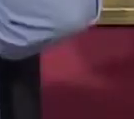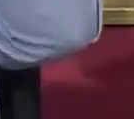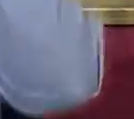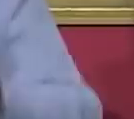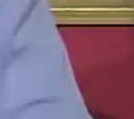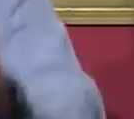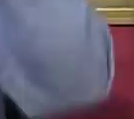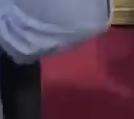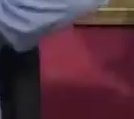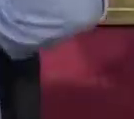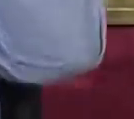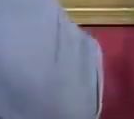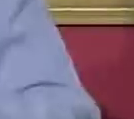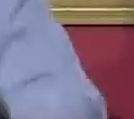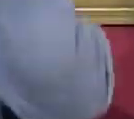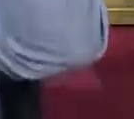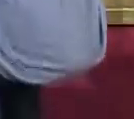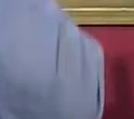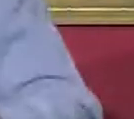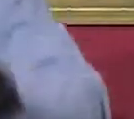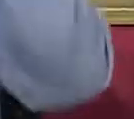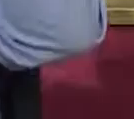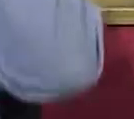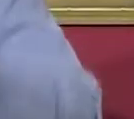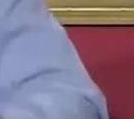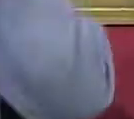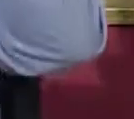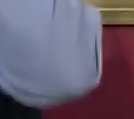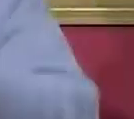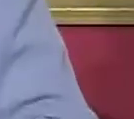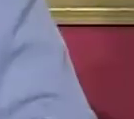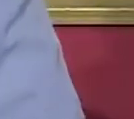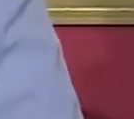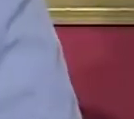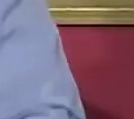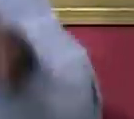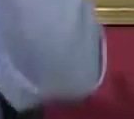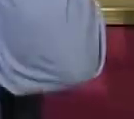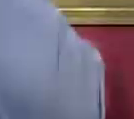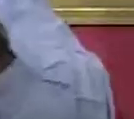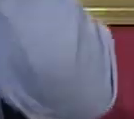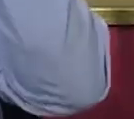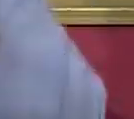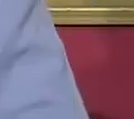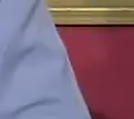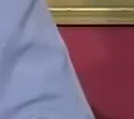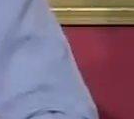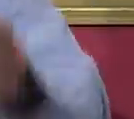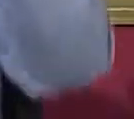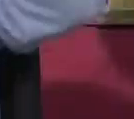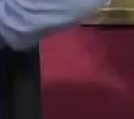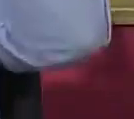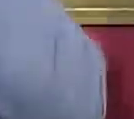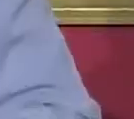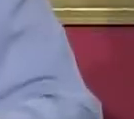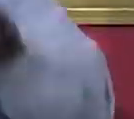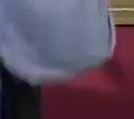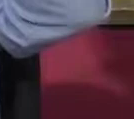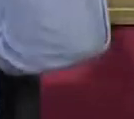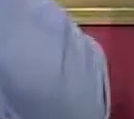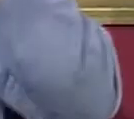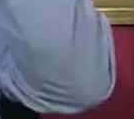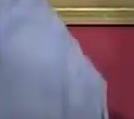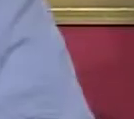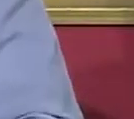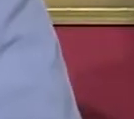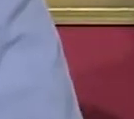Dios para transformar a la persona que se encuentra en delitos y pecados, y para hacer entender a la